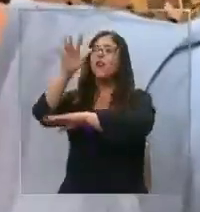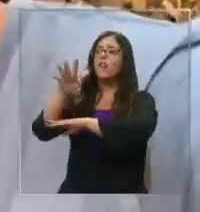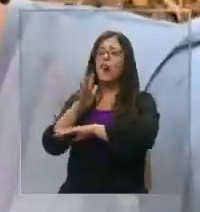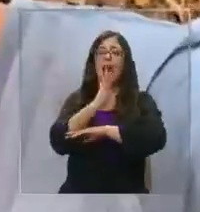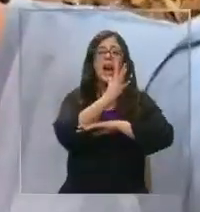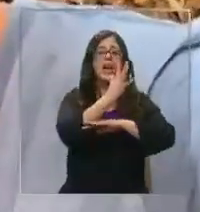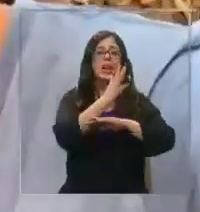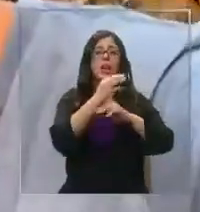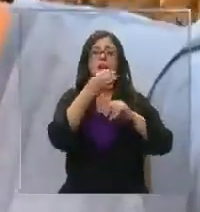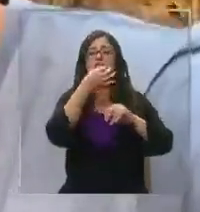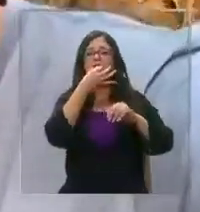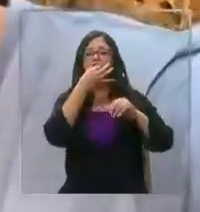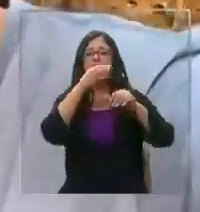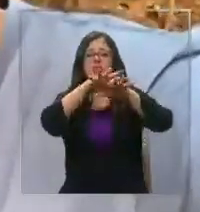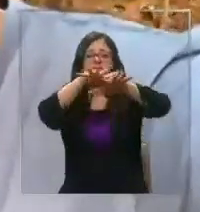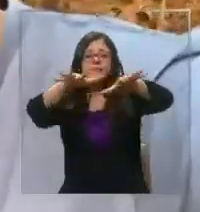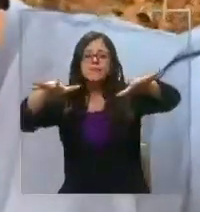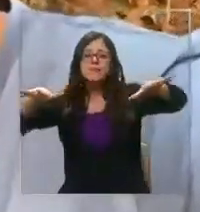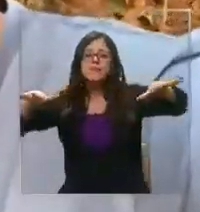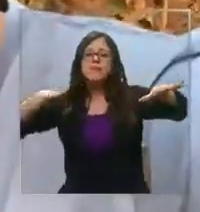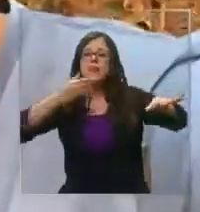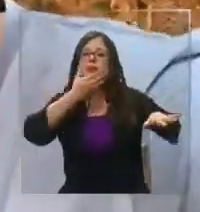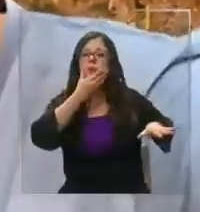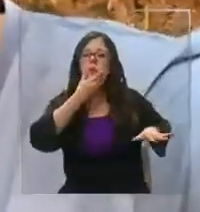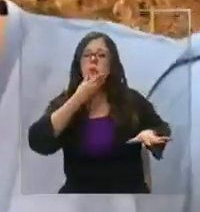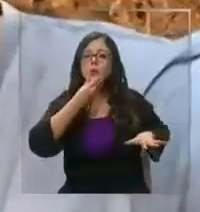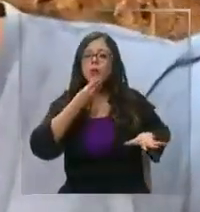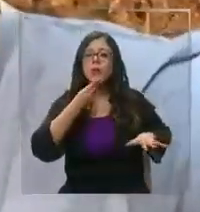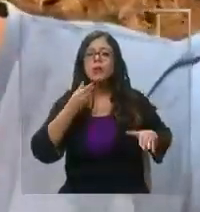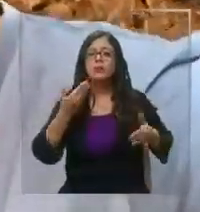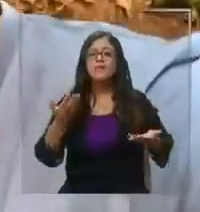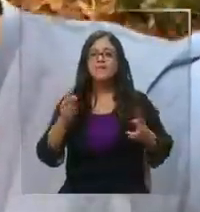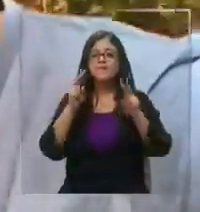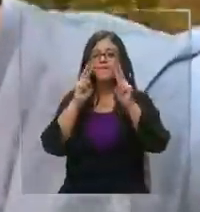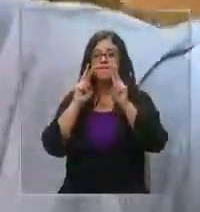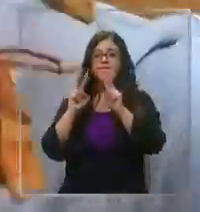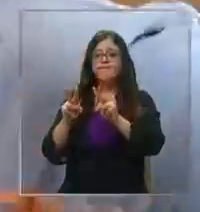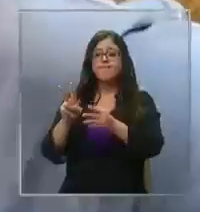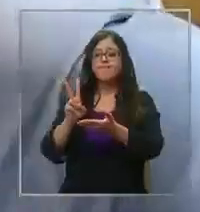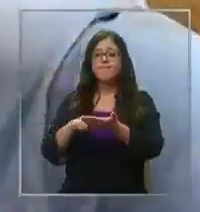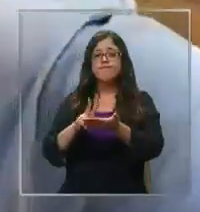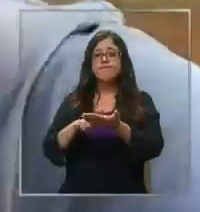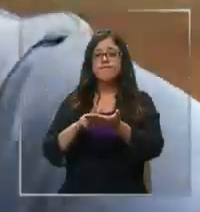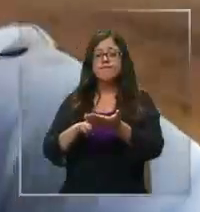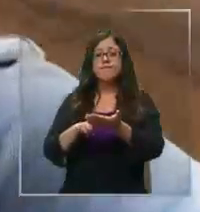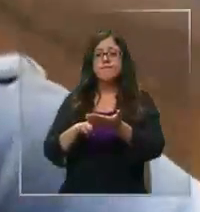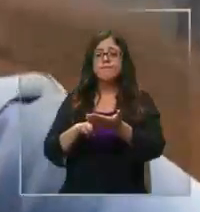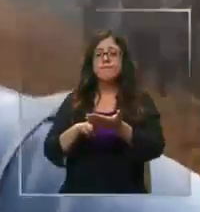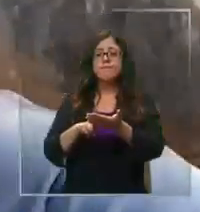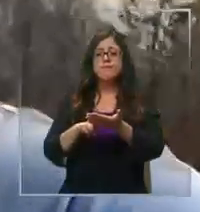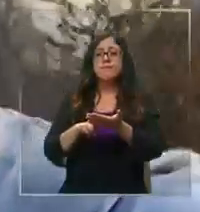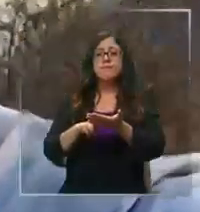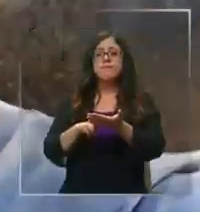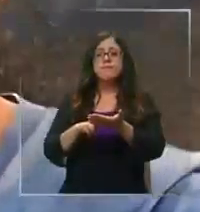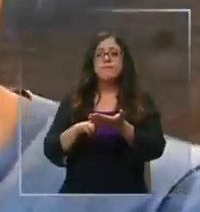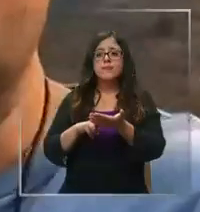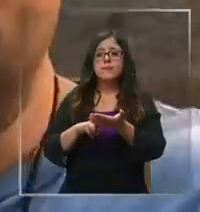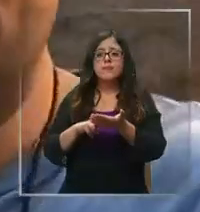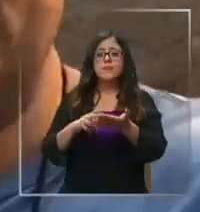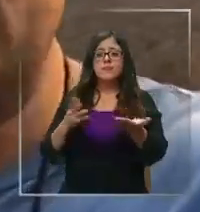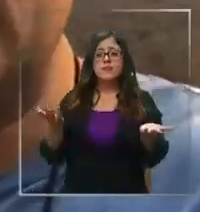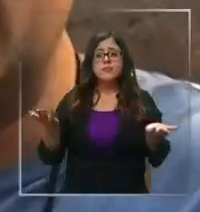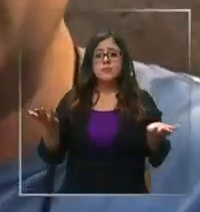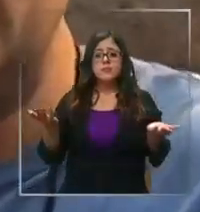hermoso, verde, nos encontramos con esta realidad. Nos encontramos con la realidad de más